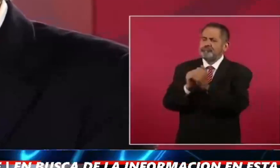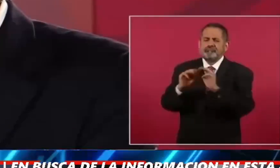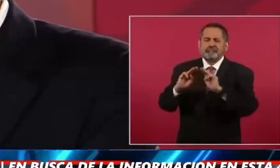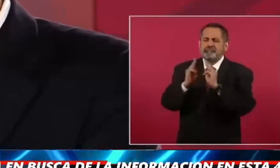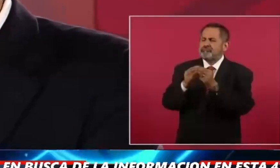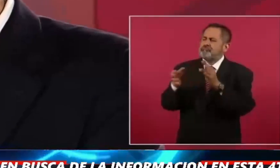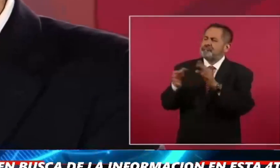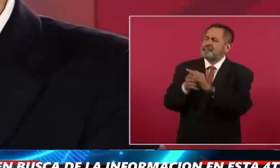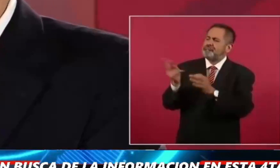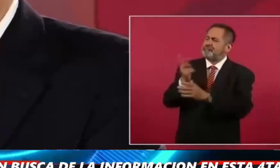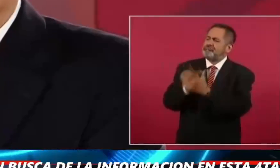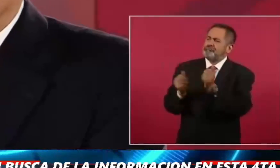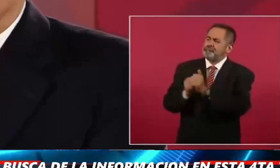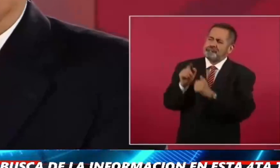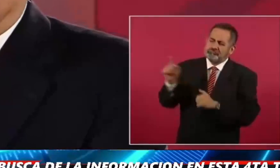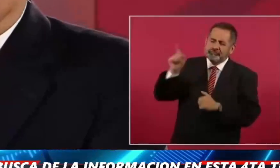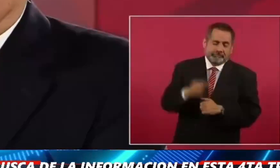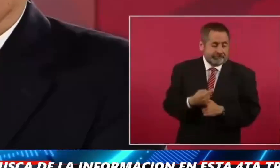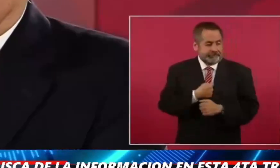el narcotráfico.